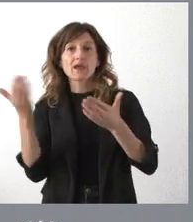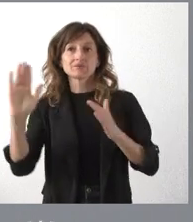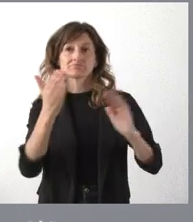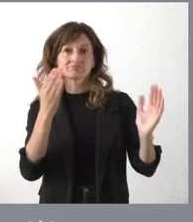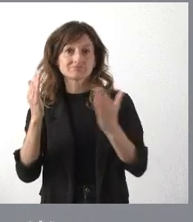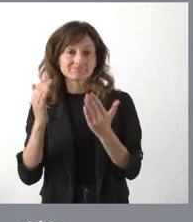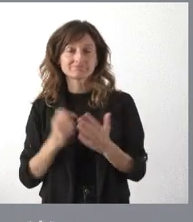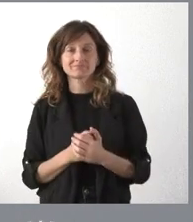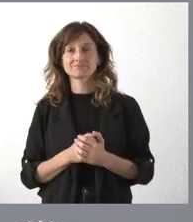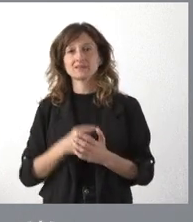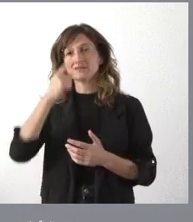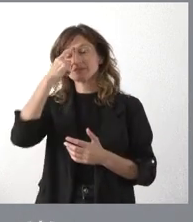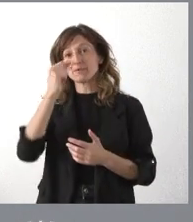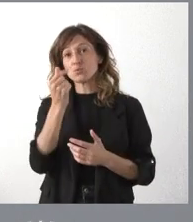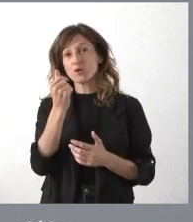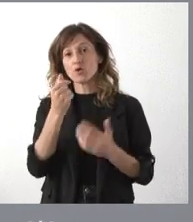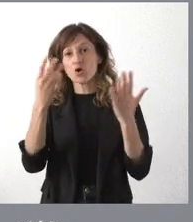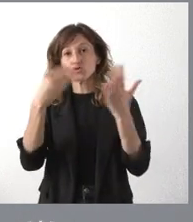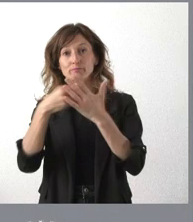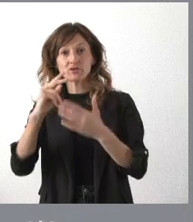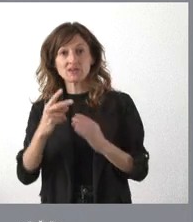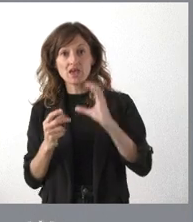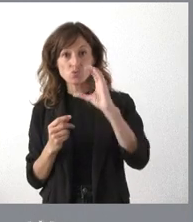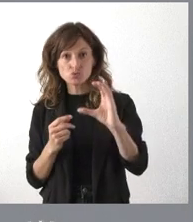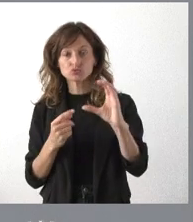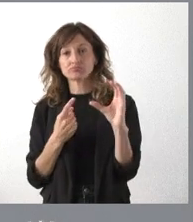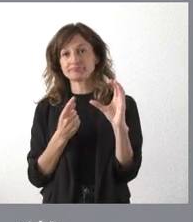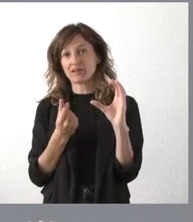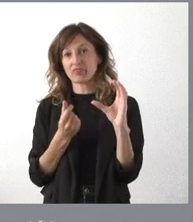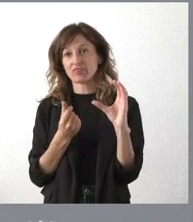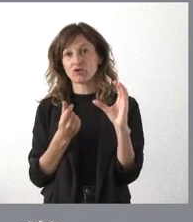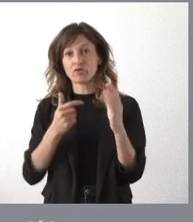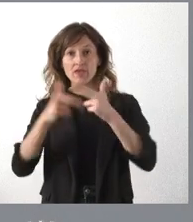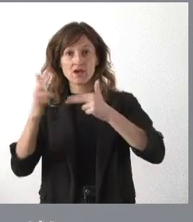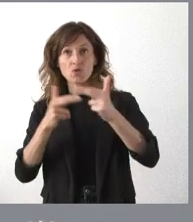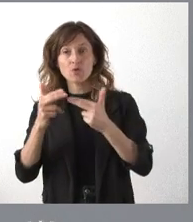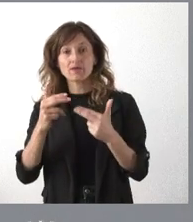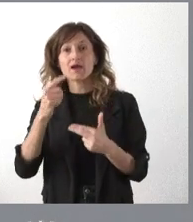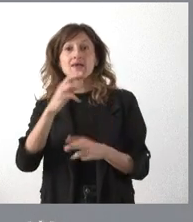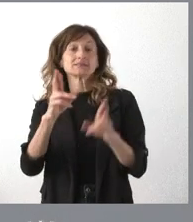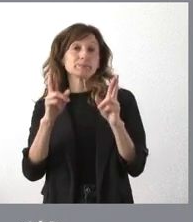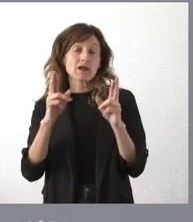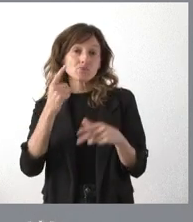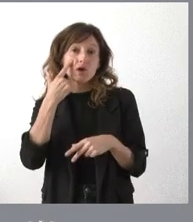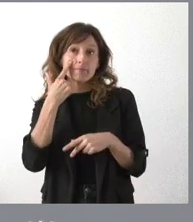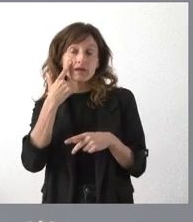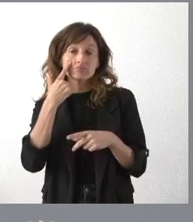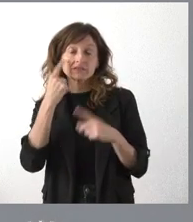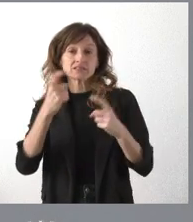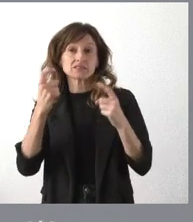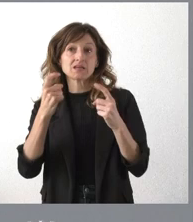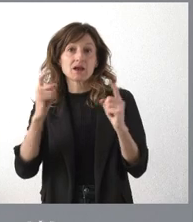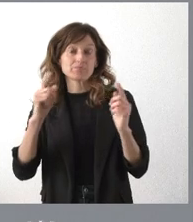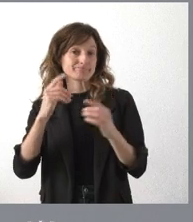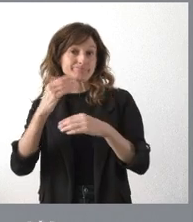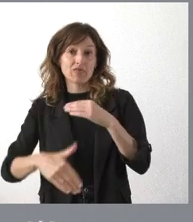lo que hemos cuantificado y dotado una nueva cantidad 8 millones de euros lo licitaremos lógicamente nosotros Esperamos que se resuelvan el plazo más breve